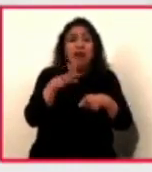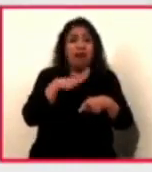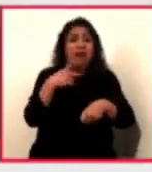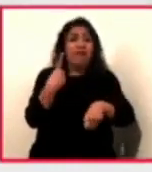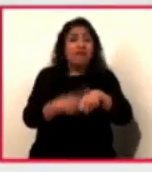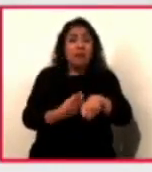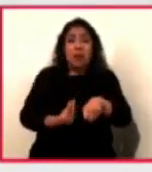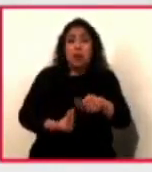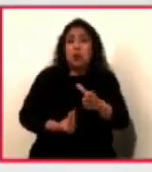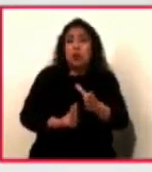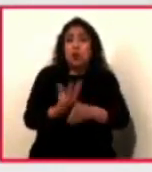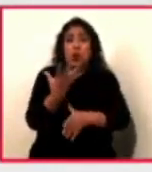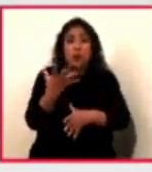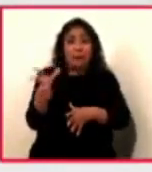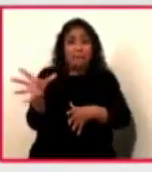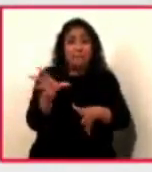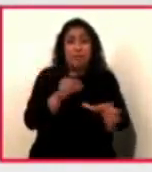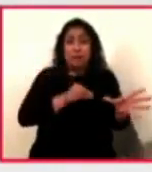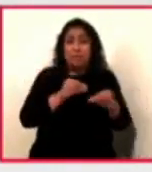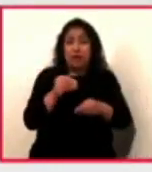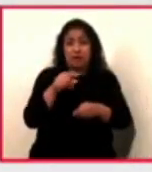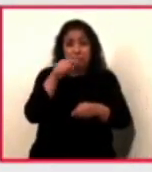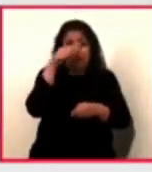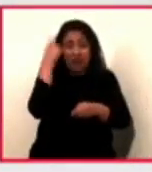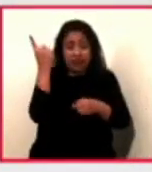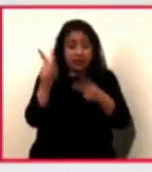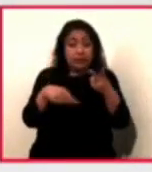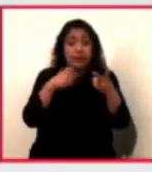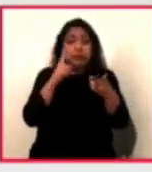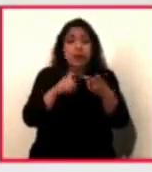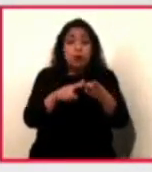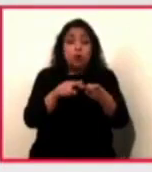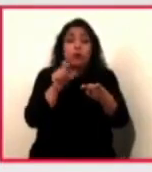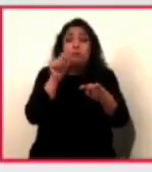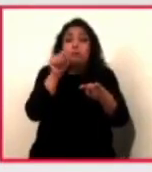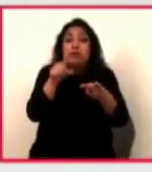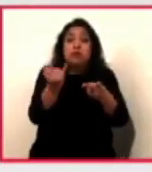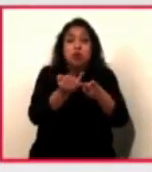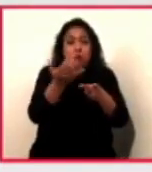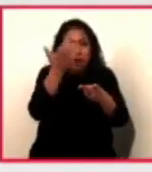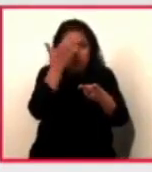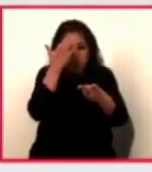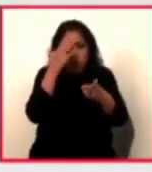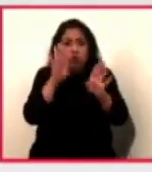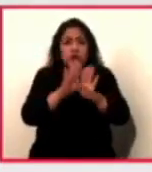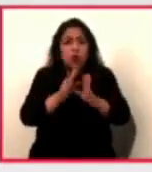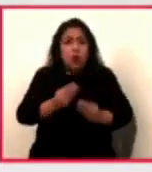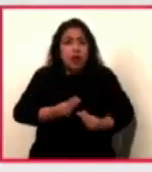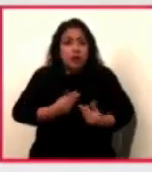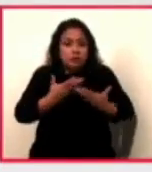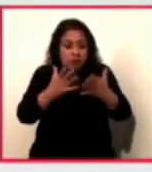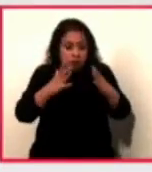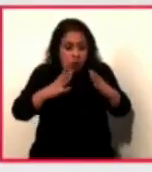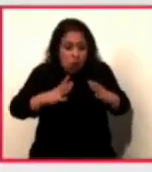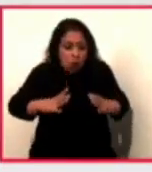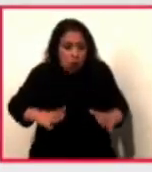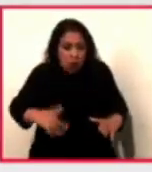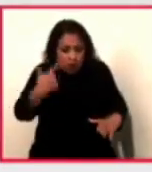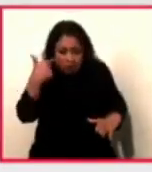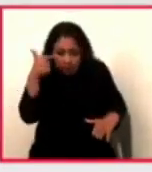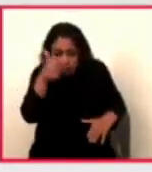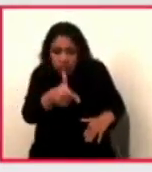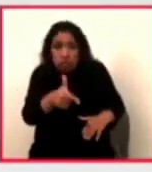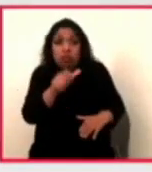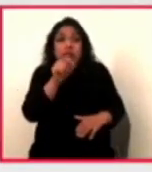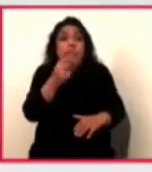nueva altamente contagiosa y la segunda es que al mismo tiempo que se conocen sus manifestaciones en el cuerpo humano, se tiene que